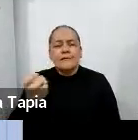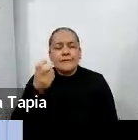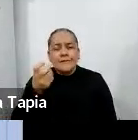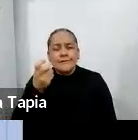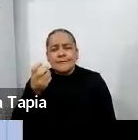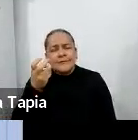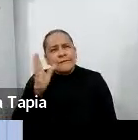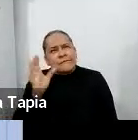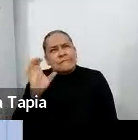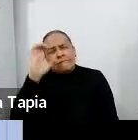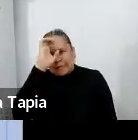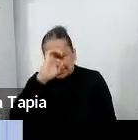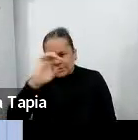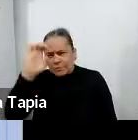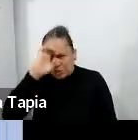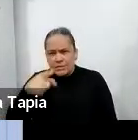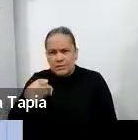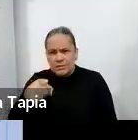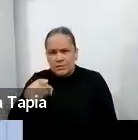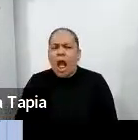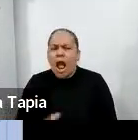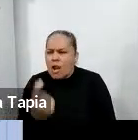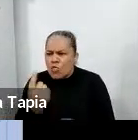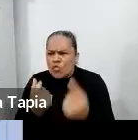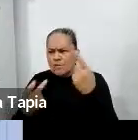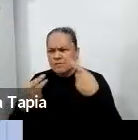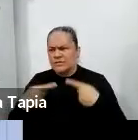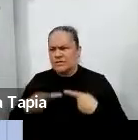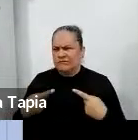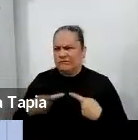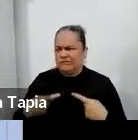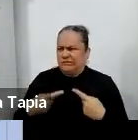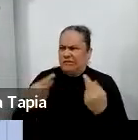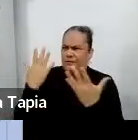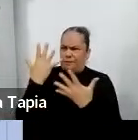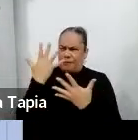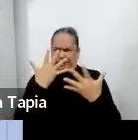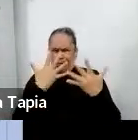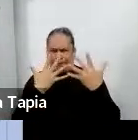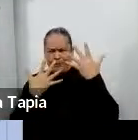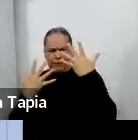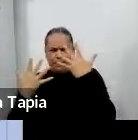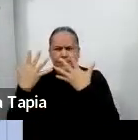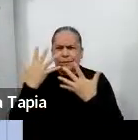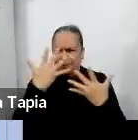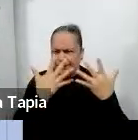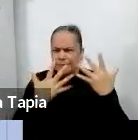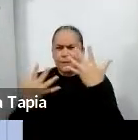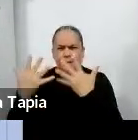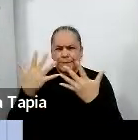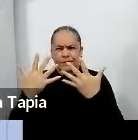tienen distorsiones en su realidad, ¿sí? Y las metas, no hay como metas